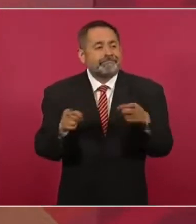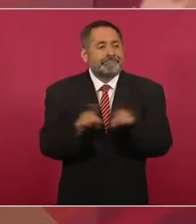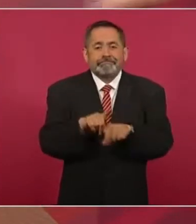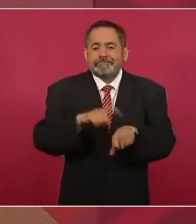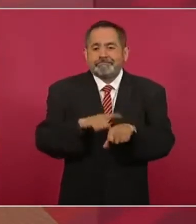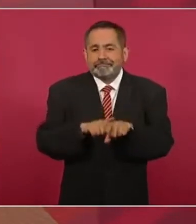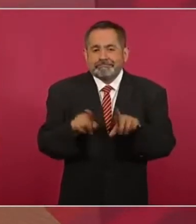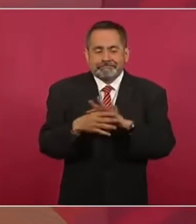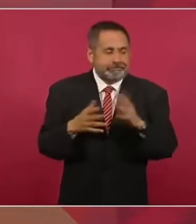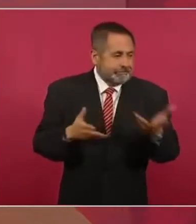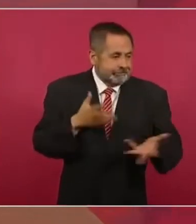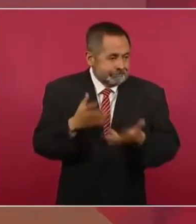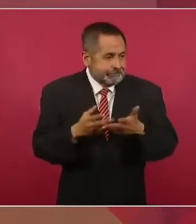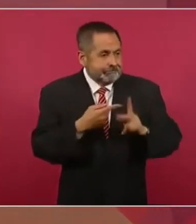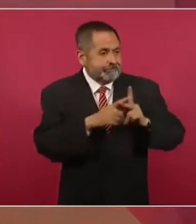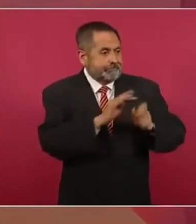Acuérdense,